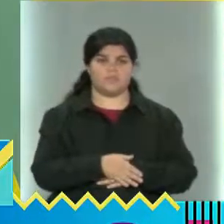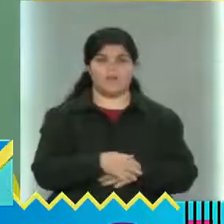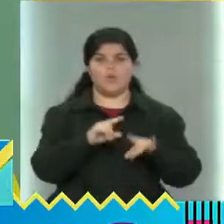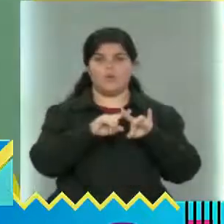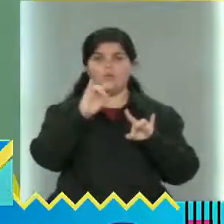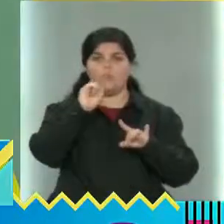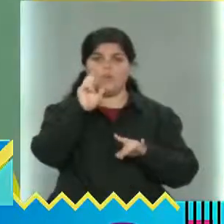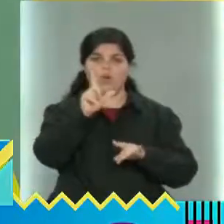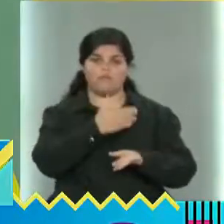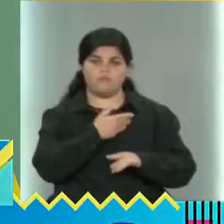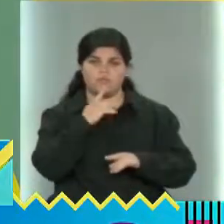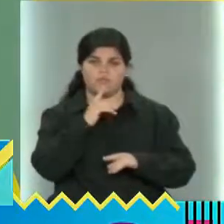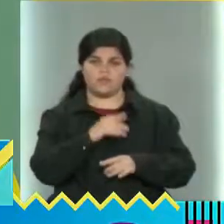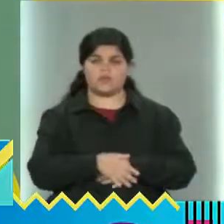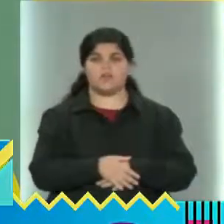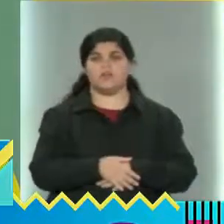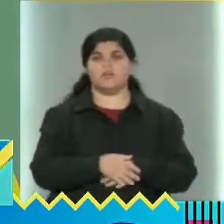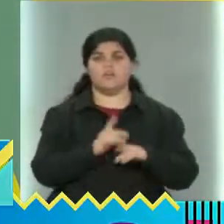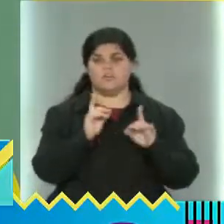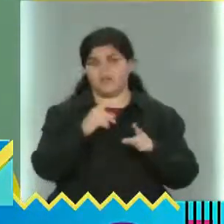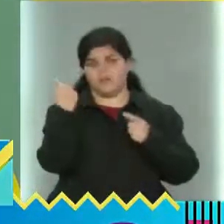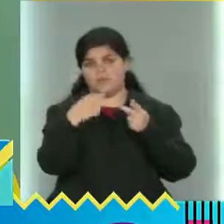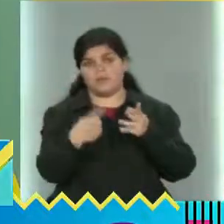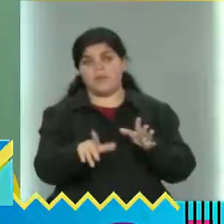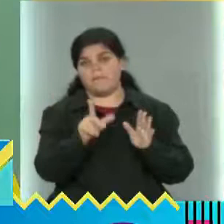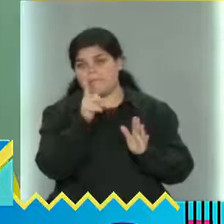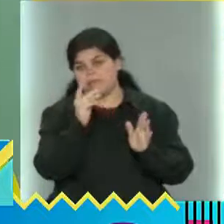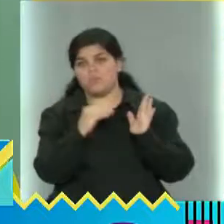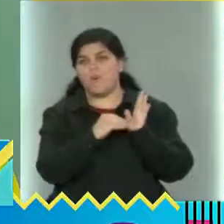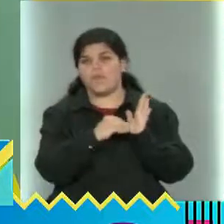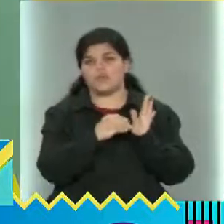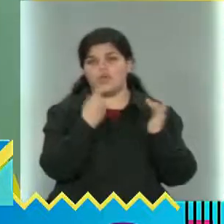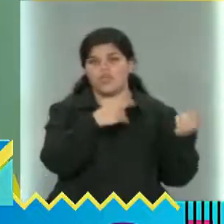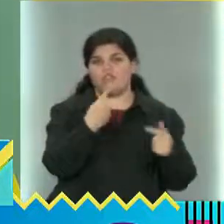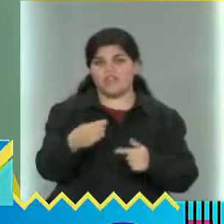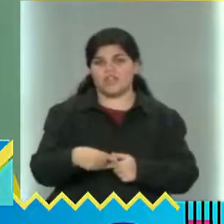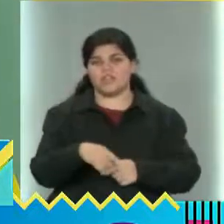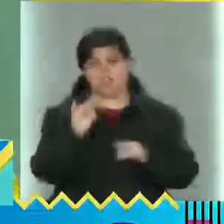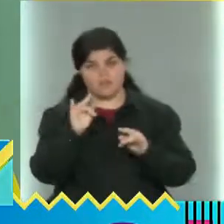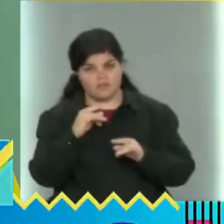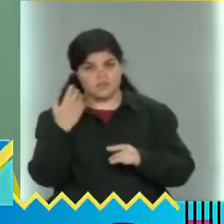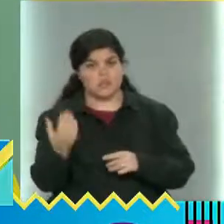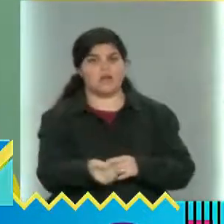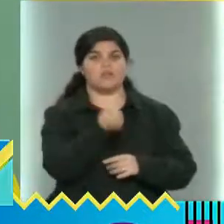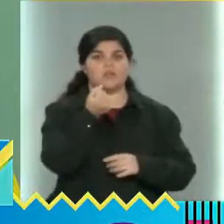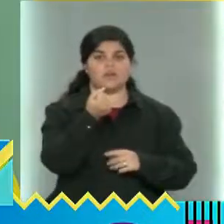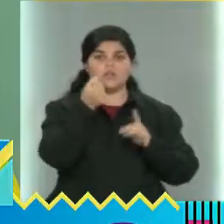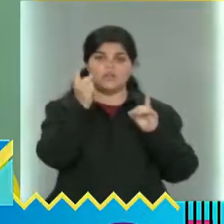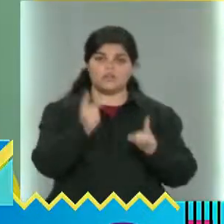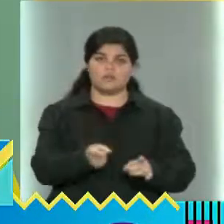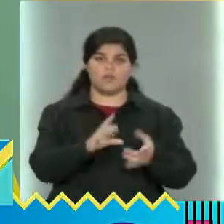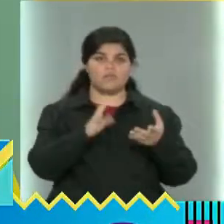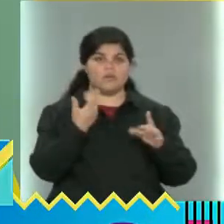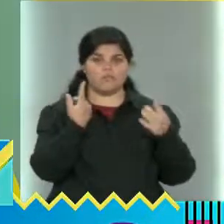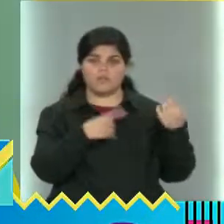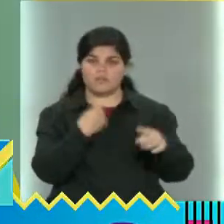fuertes. Claro. Quizá, bueno, son épocas distintas, cuesta encontrarlos. Y también son otros los modos de circulación de